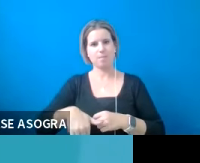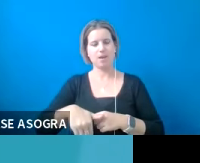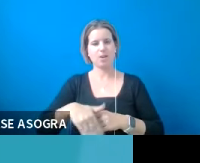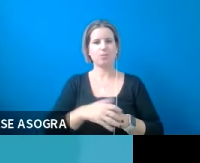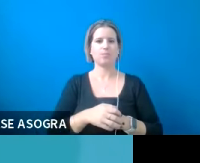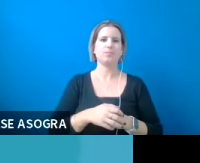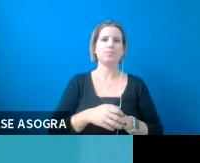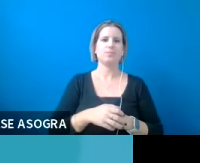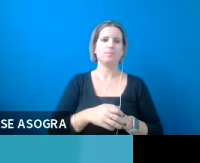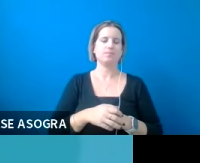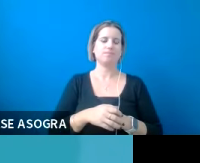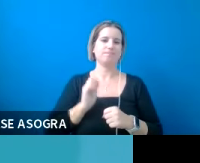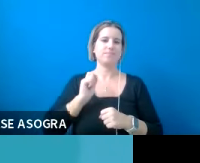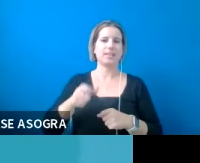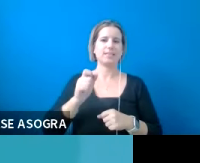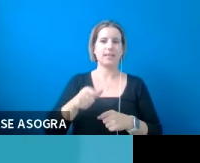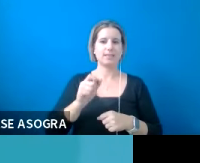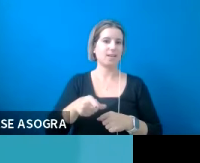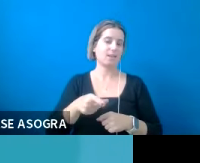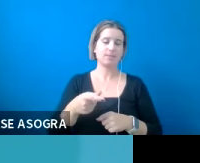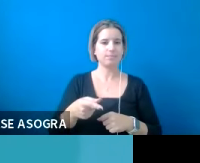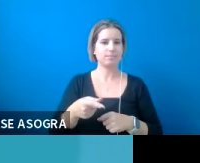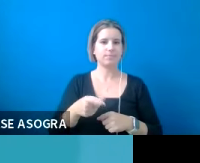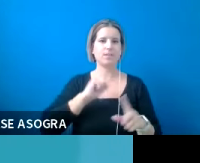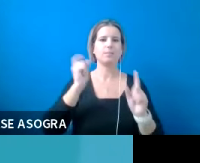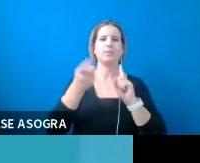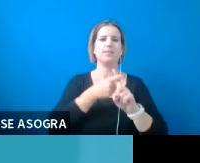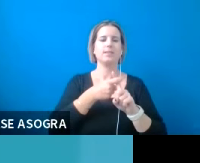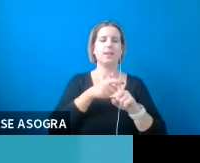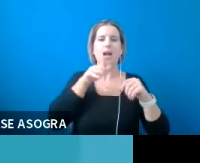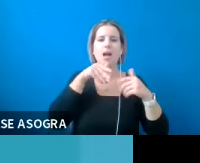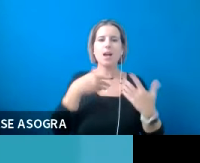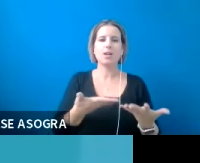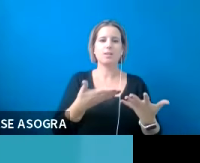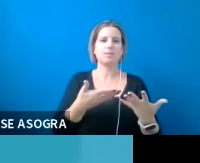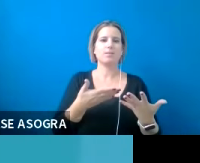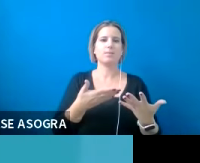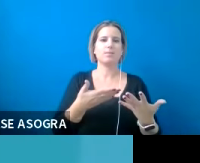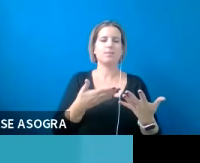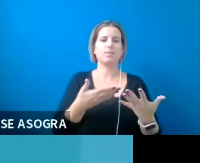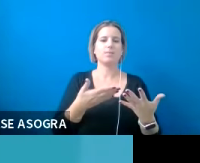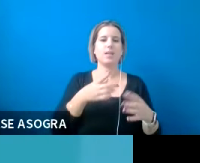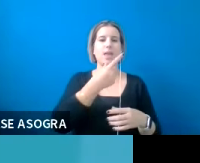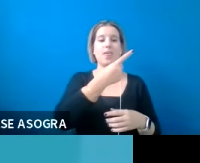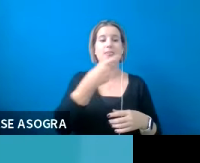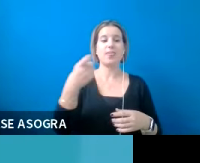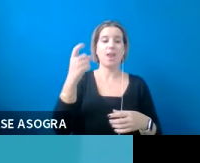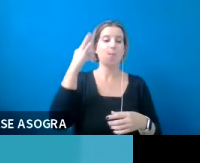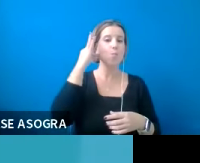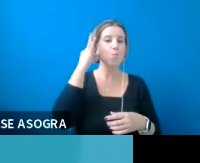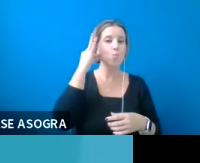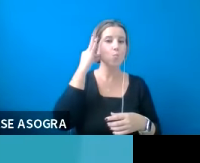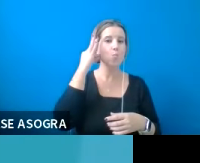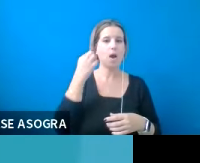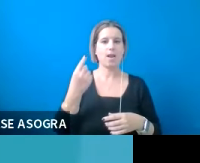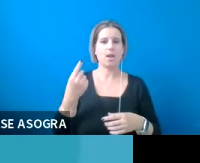y la prevalencia que tiene este diagnóstico pues en la actualidad se habla de uno de cada cien pero por